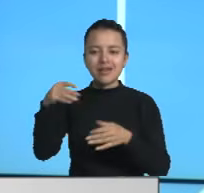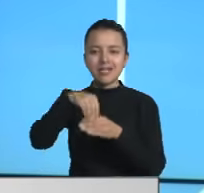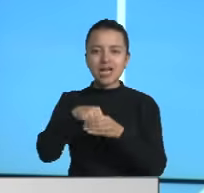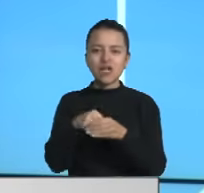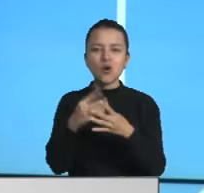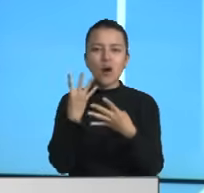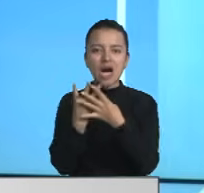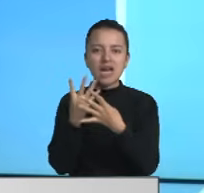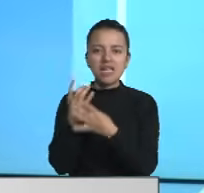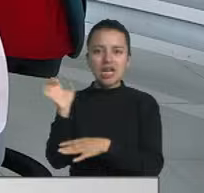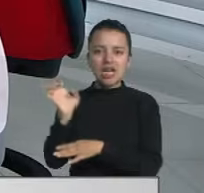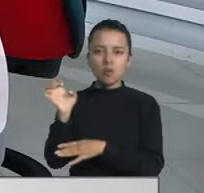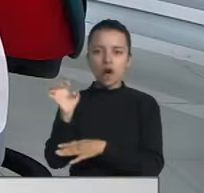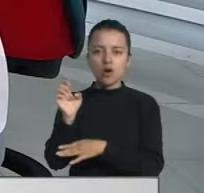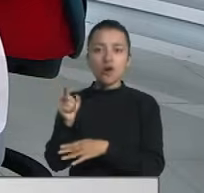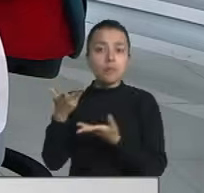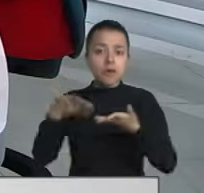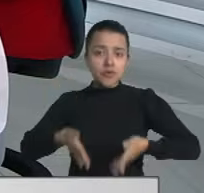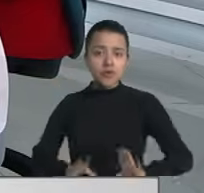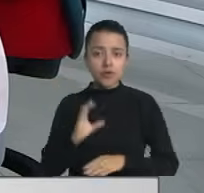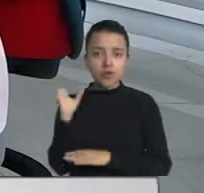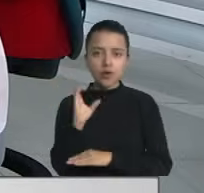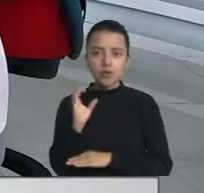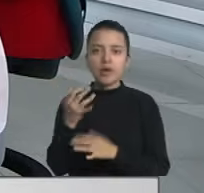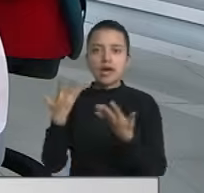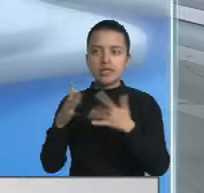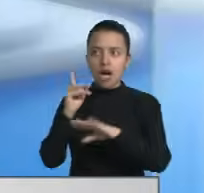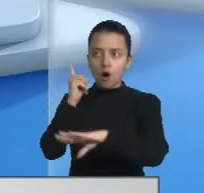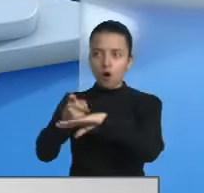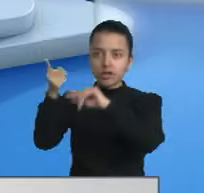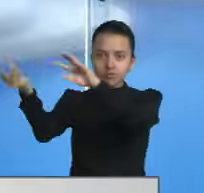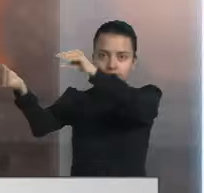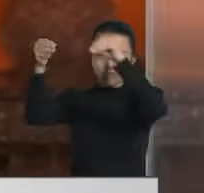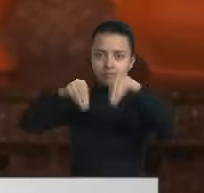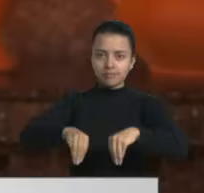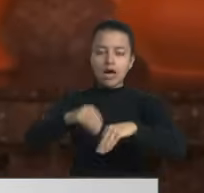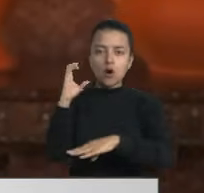cárceles ecuatorianas. Diana Giraldo con los detalles. Diana, buenas tardes.